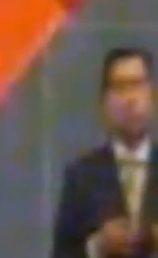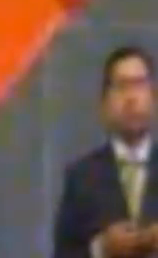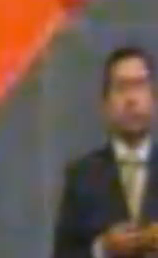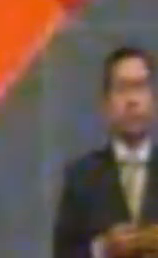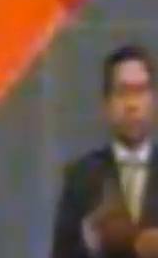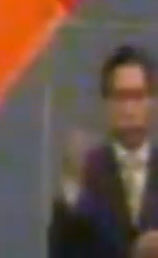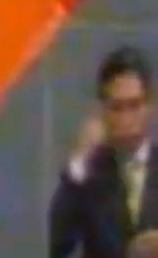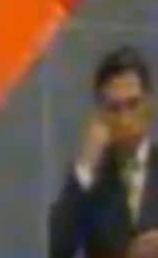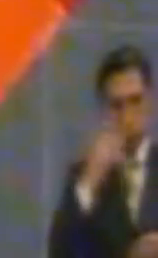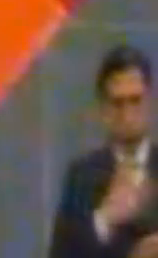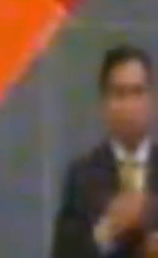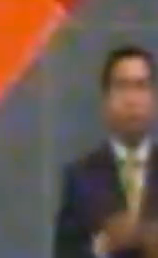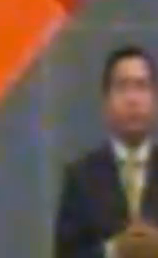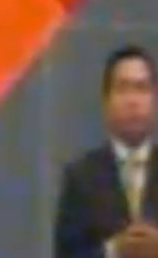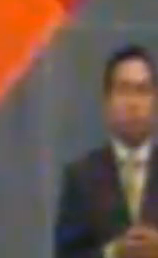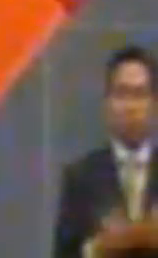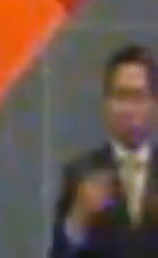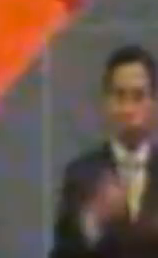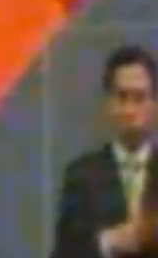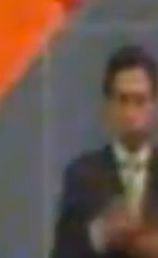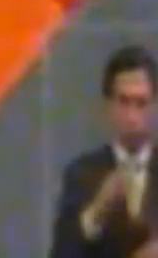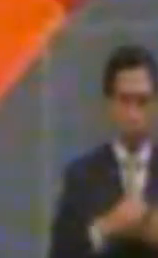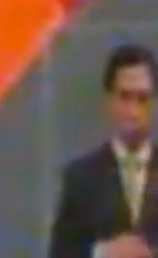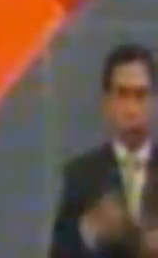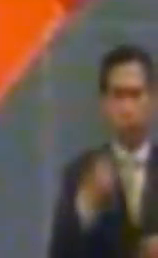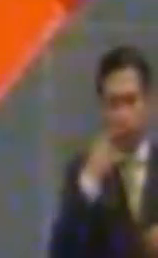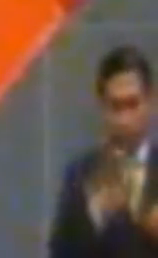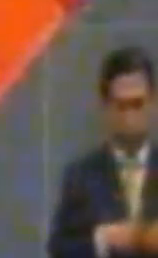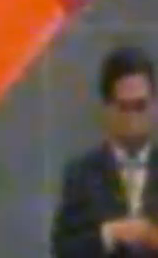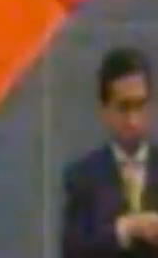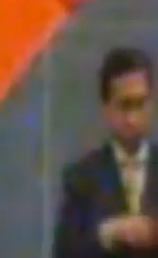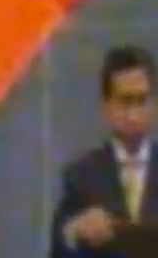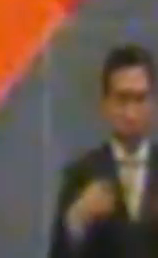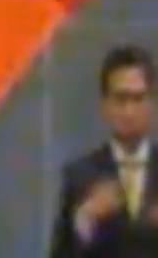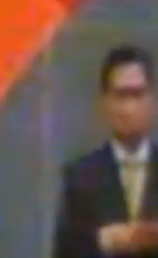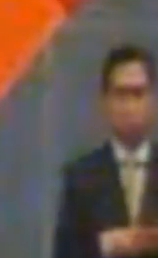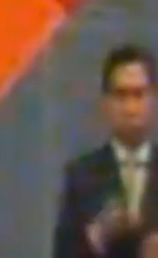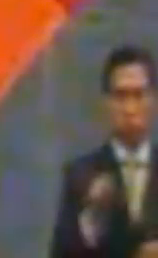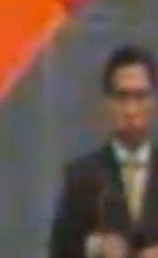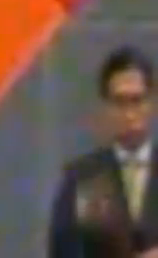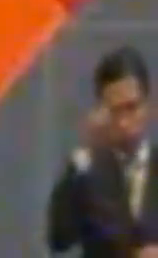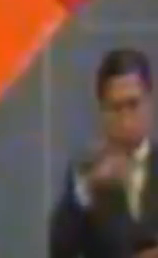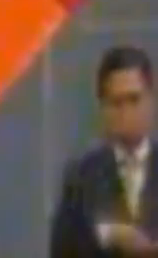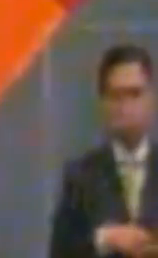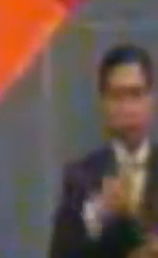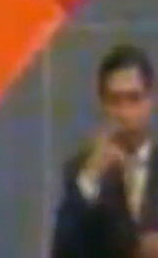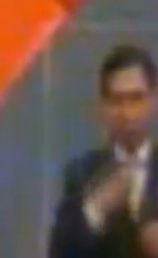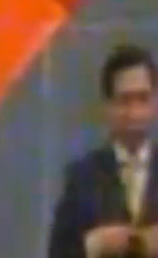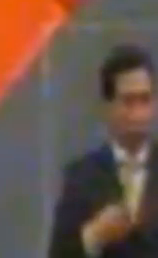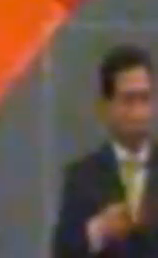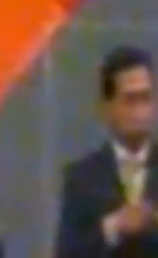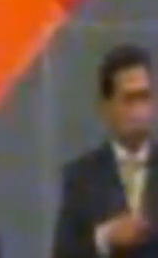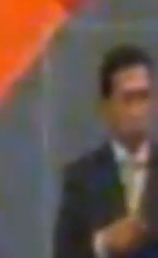mi gobierno llevar adelante la construcción del gasoducto sur peruano, que traiga gas de